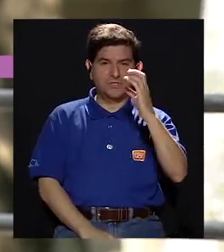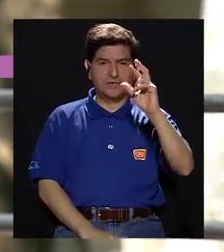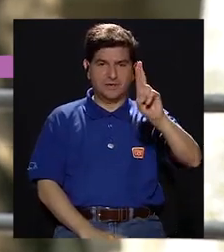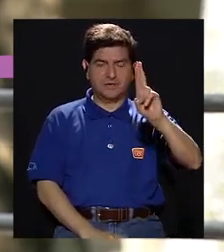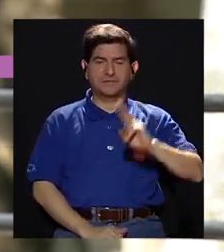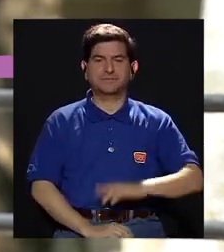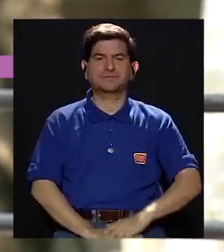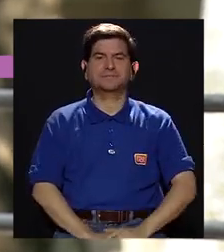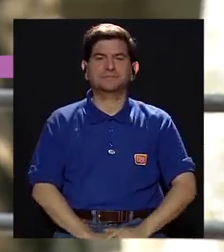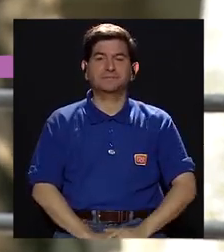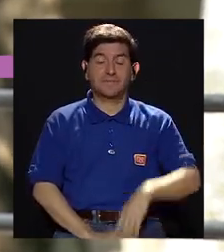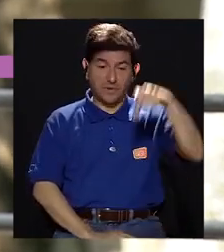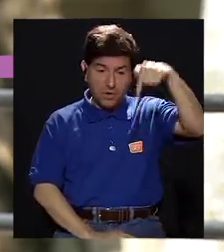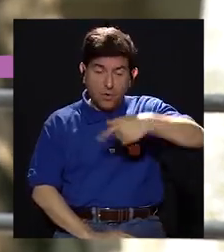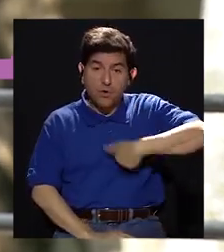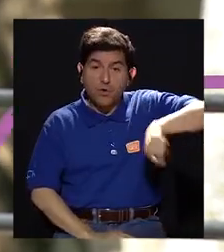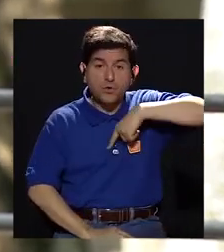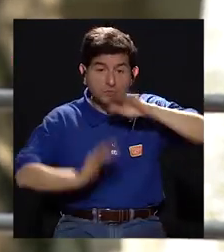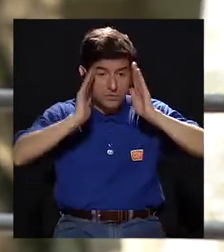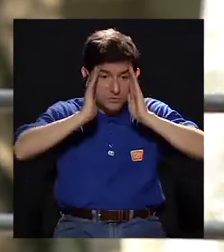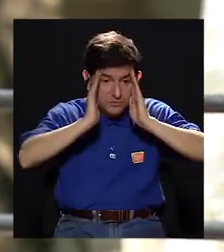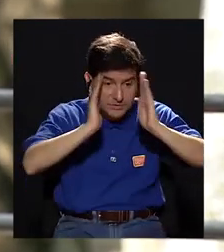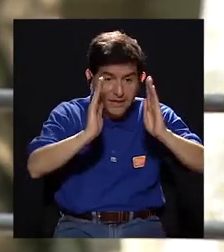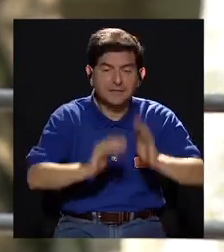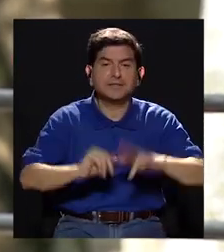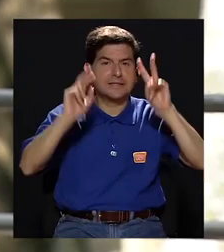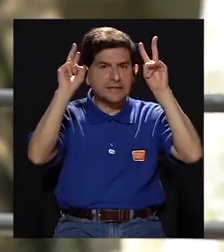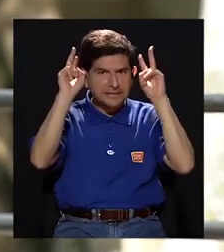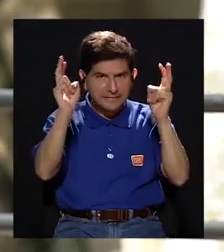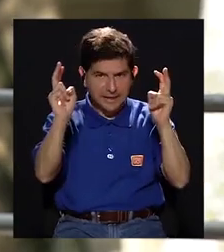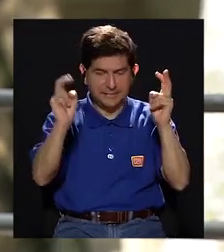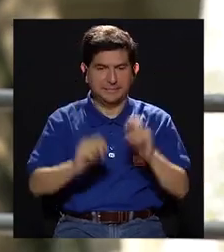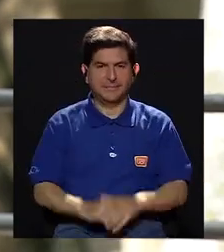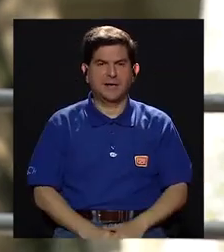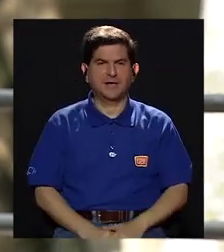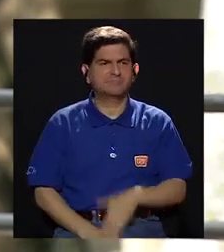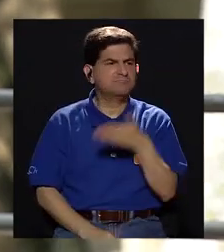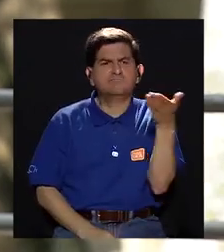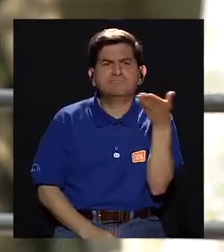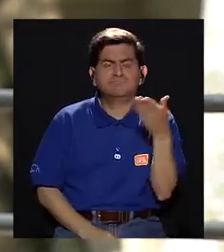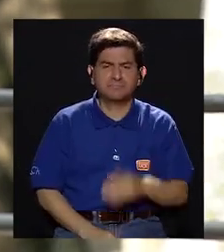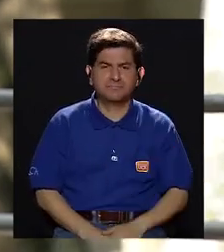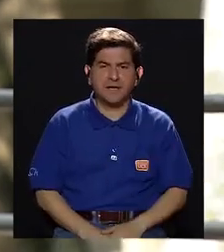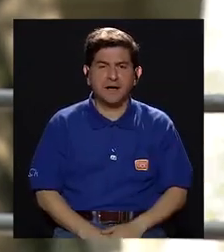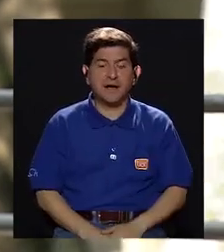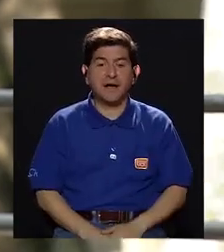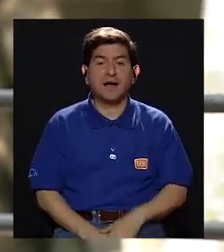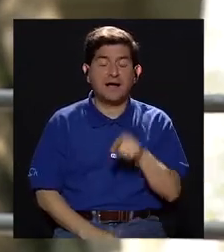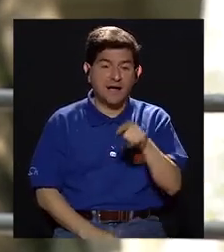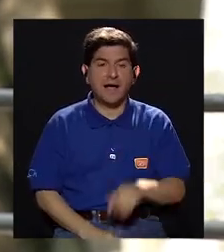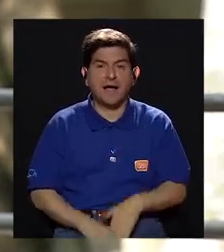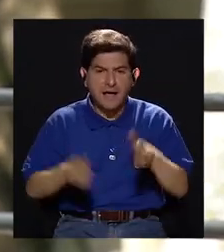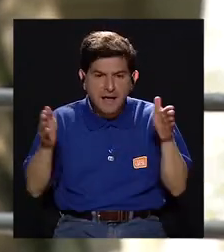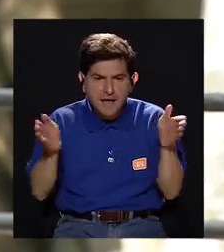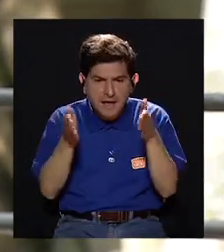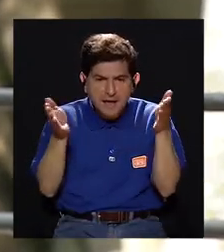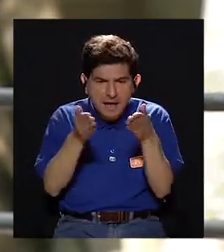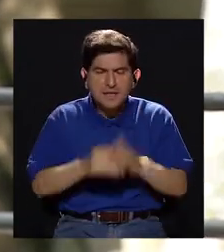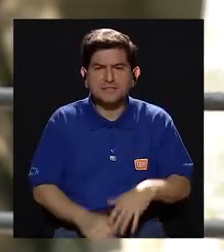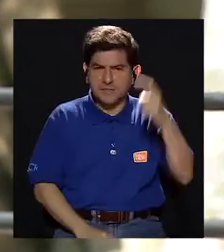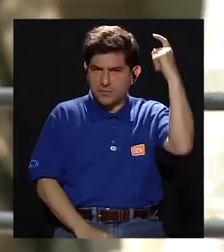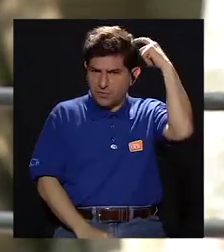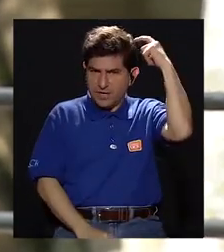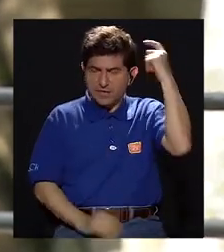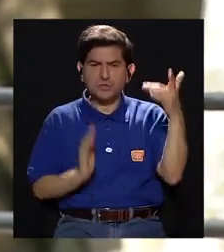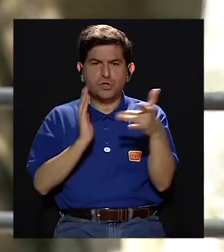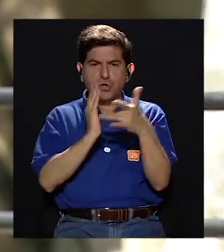la Universidad de Costa Rica. Y hoy vamos a tratar el tema sobre lo que es la estimulación